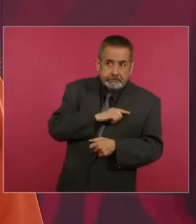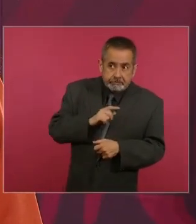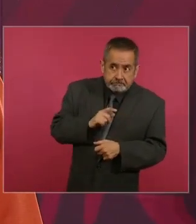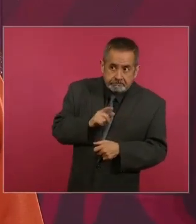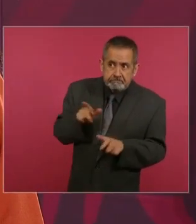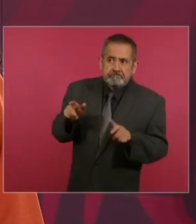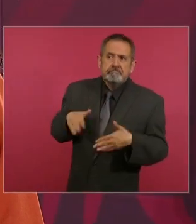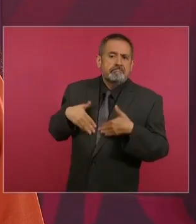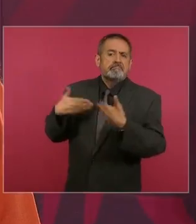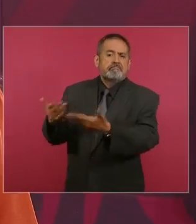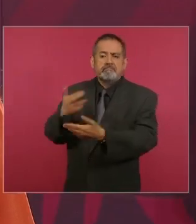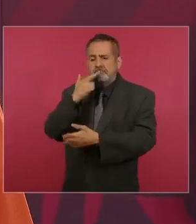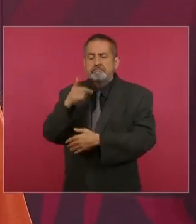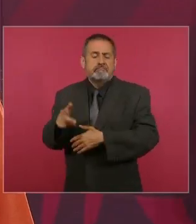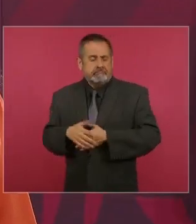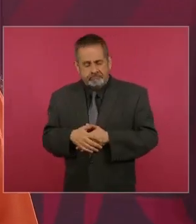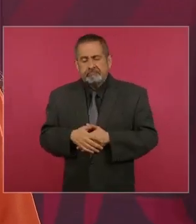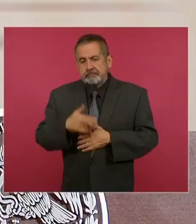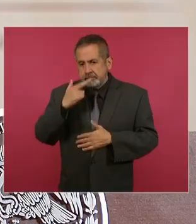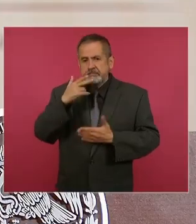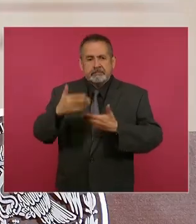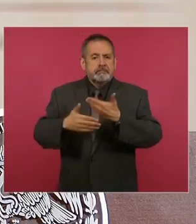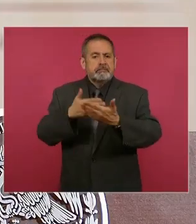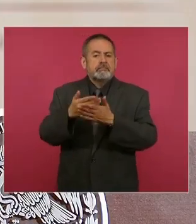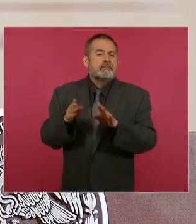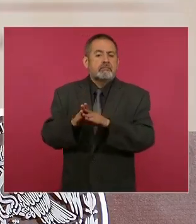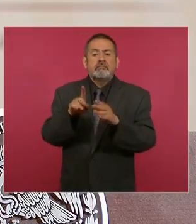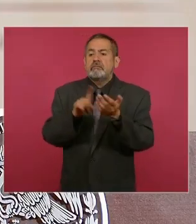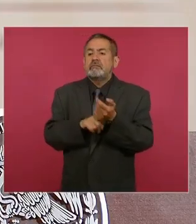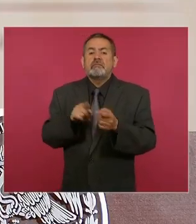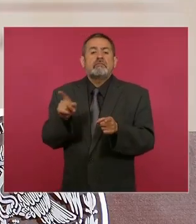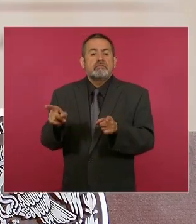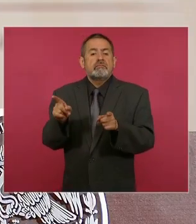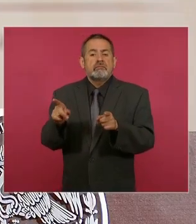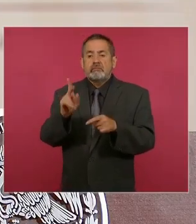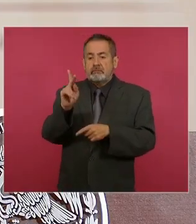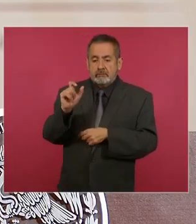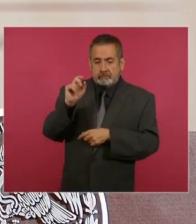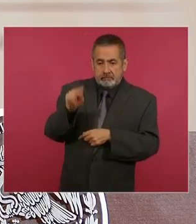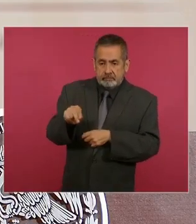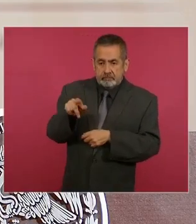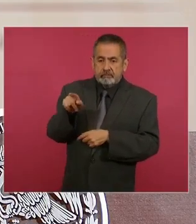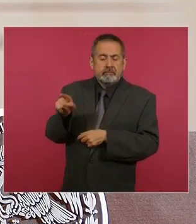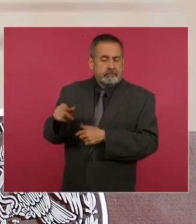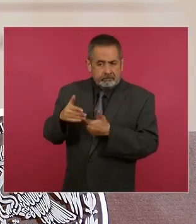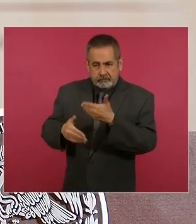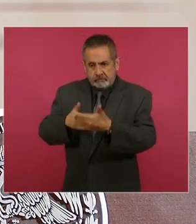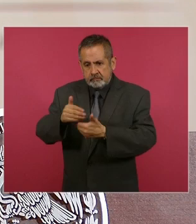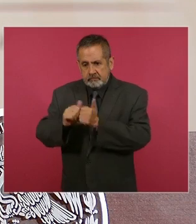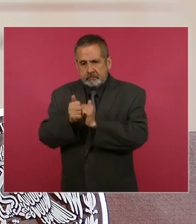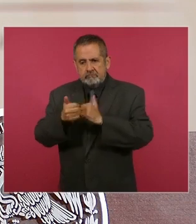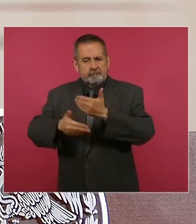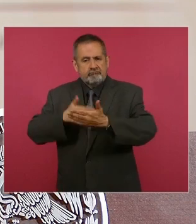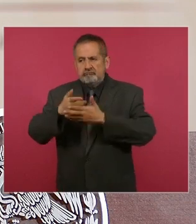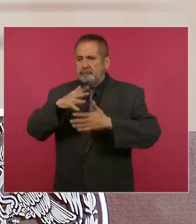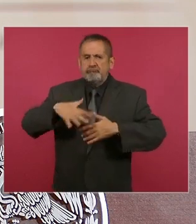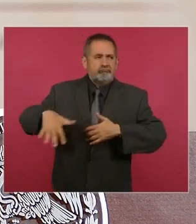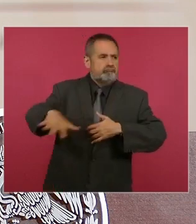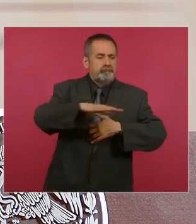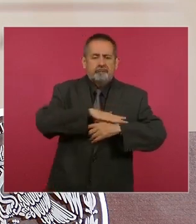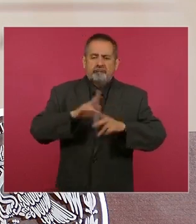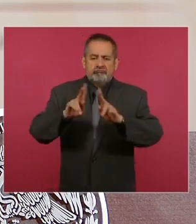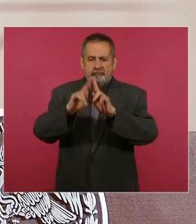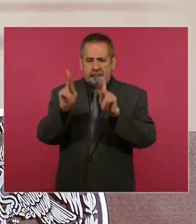cosas van mejor, de que hemos logrado a través de esta estrategia avanzar en la pacificación del país,